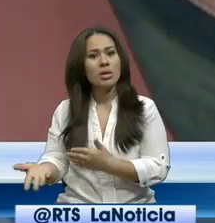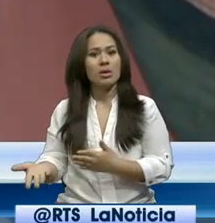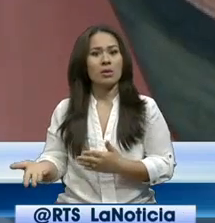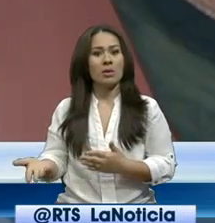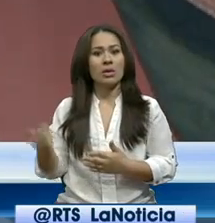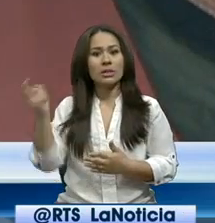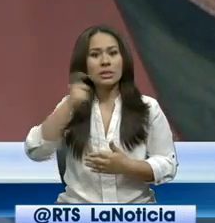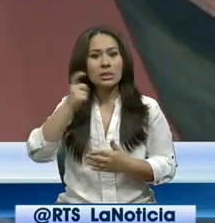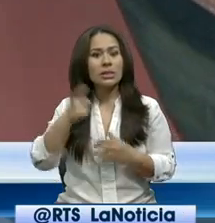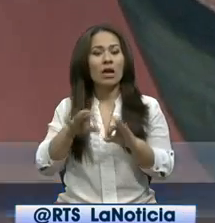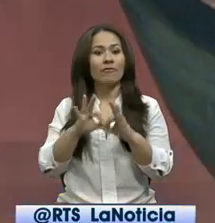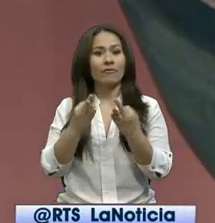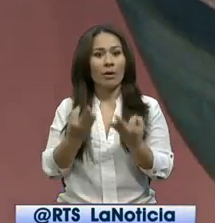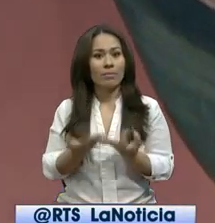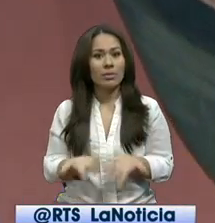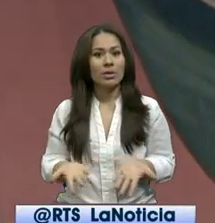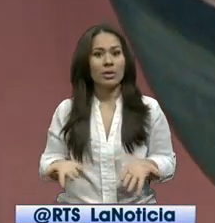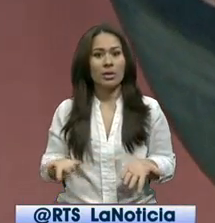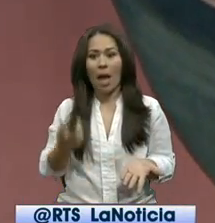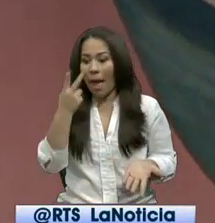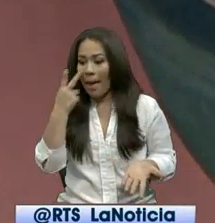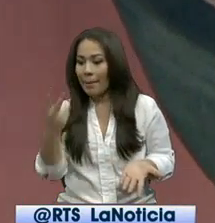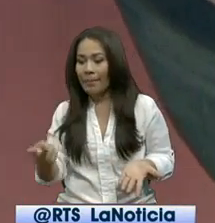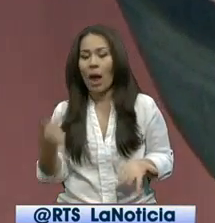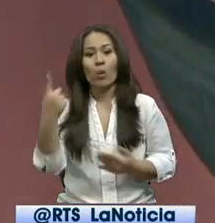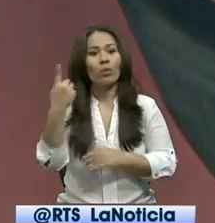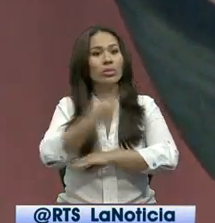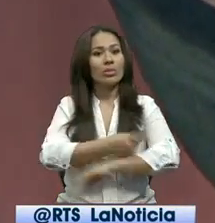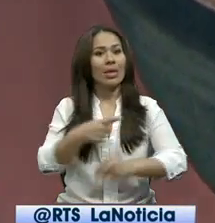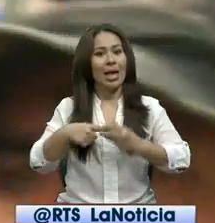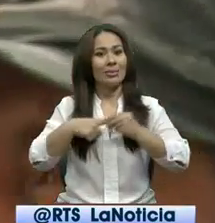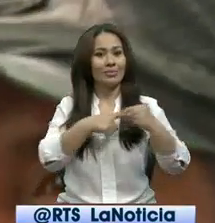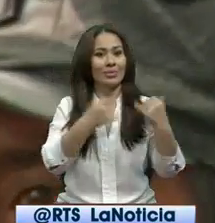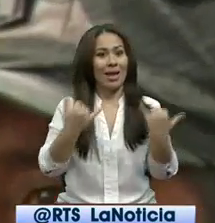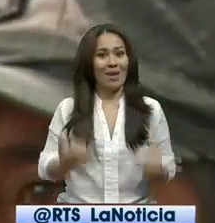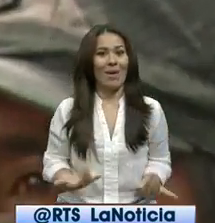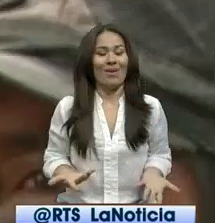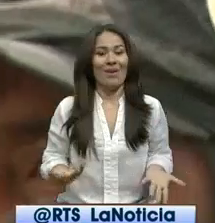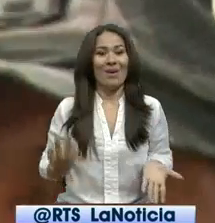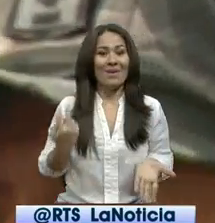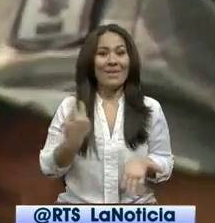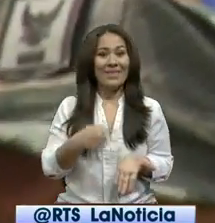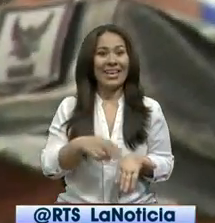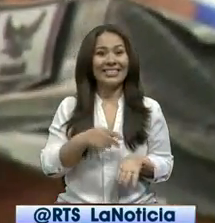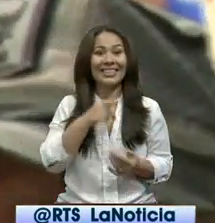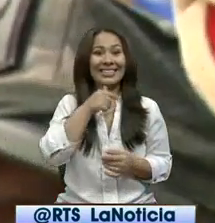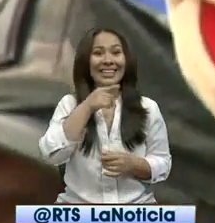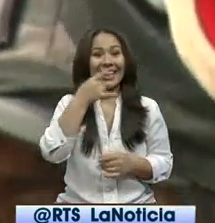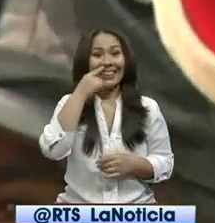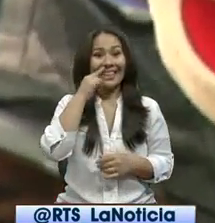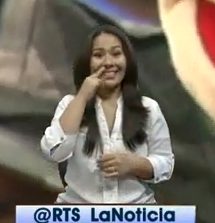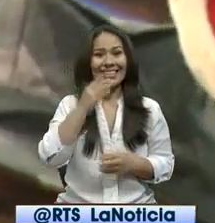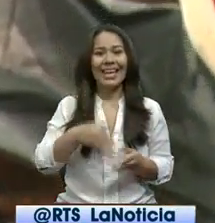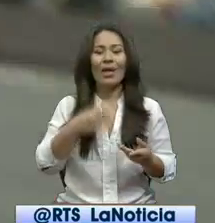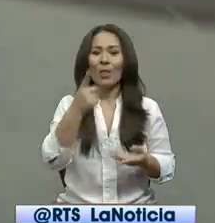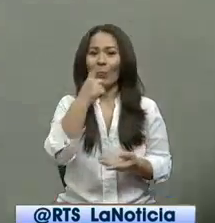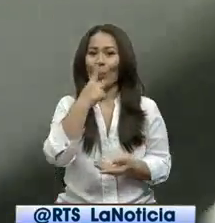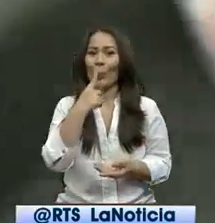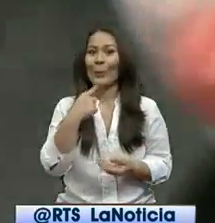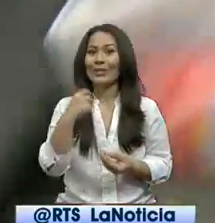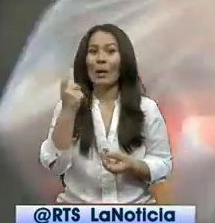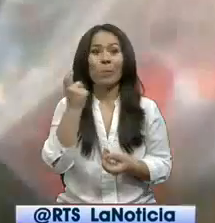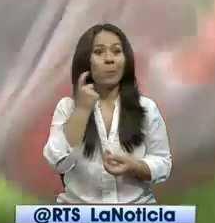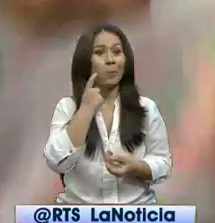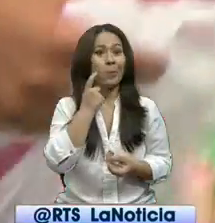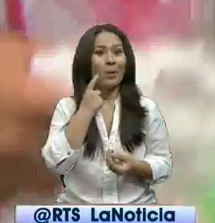merecen que se los tomen en cuenta en un día especial como hoy. Durante el festejo, los niños recibieron dulces y